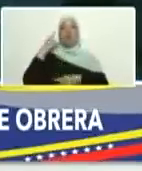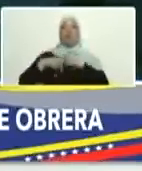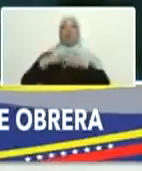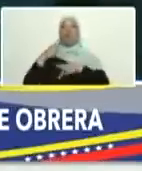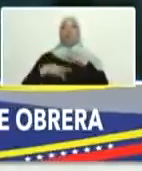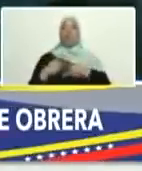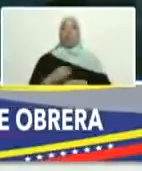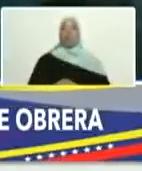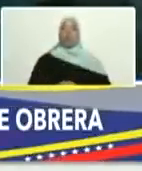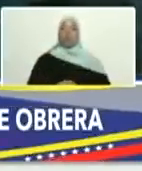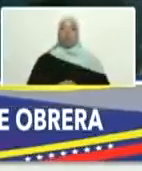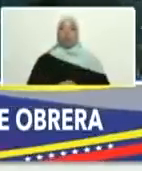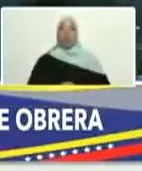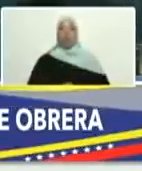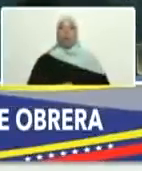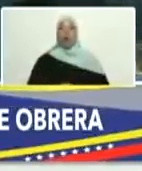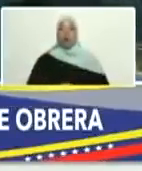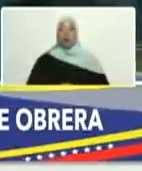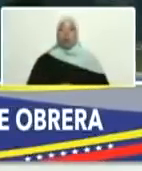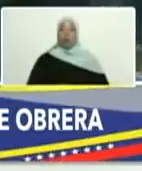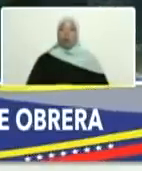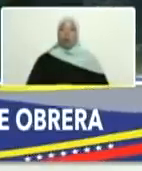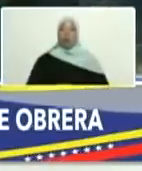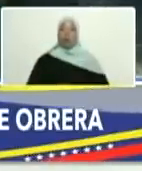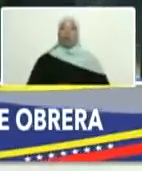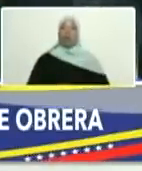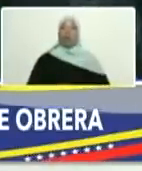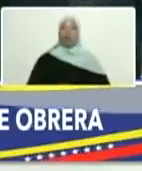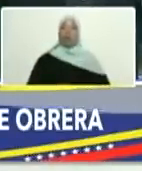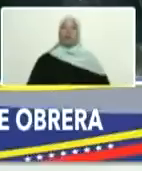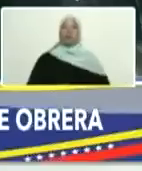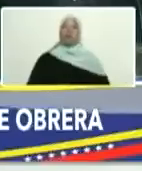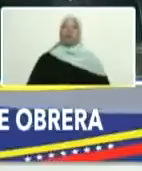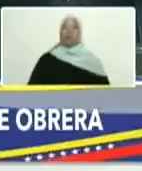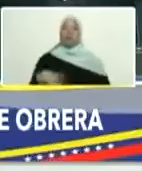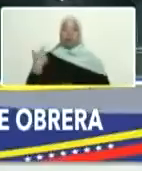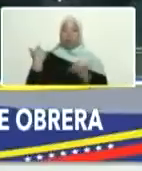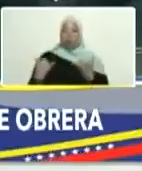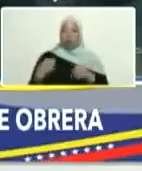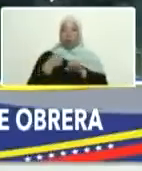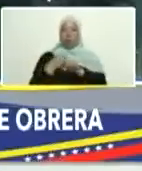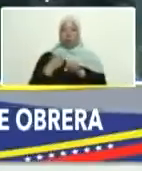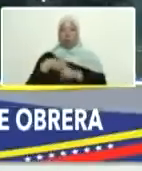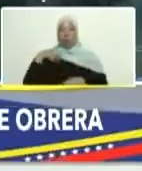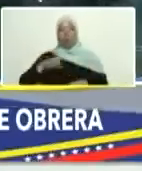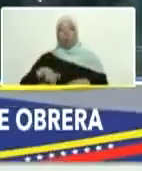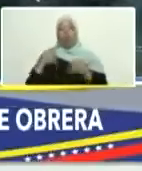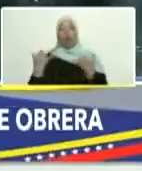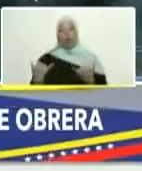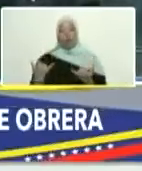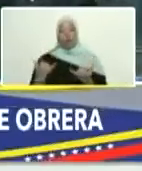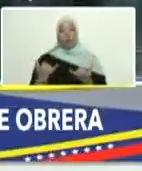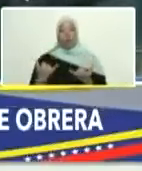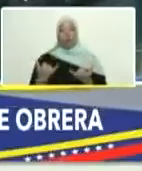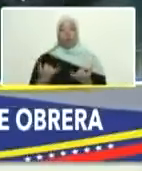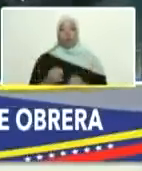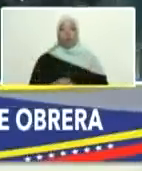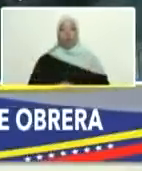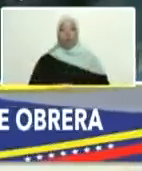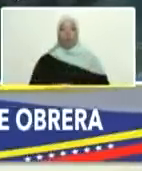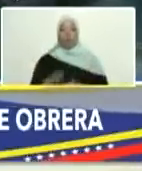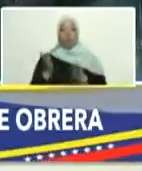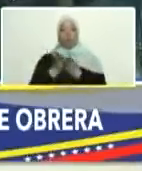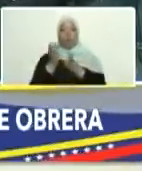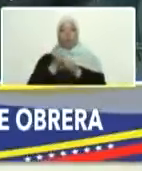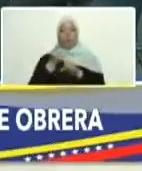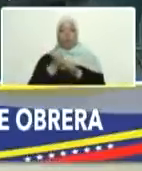producción, que los lleva a estar empoderados como están empoderados. Una clase